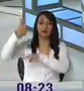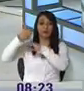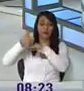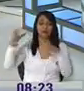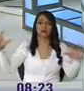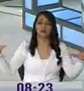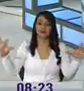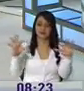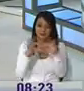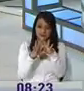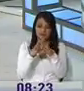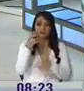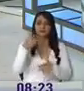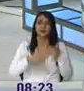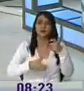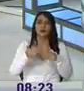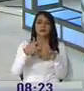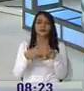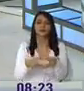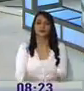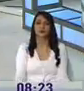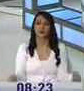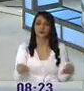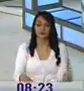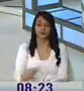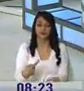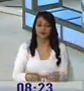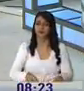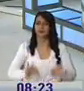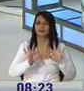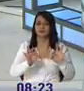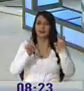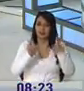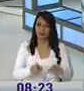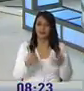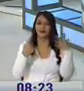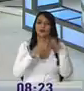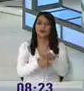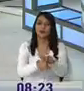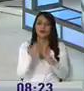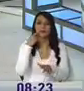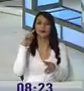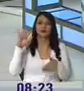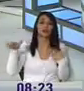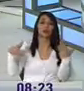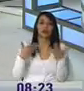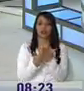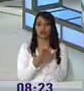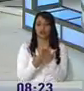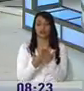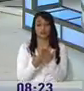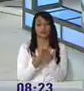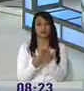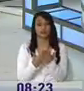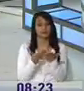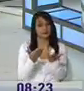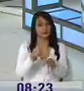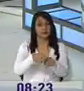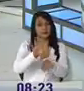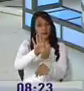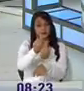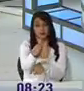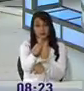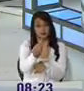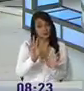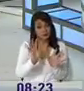arreglar lo importante una ciudad que tiene que ser inclusiva para todos una ciudad amigable y eso depende de usted amigo querido vecino